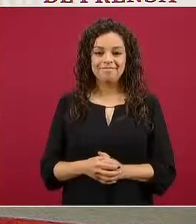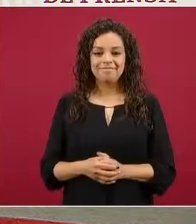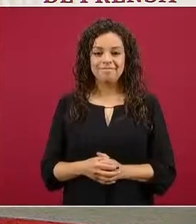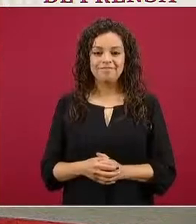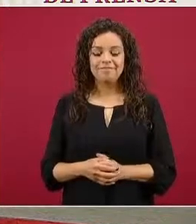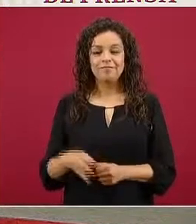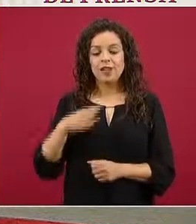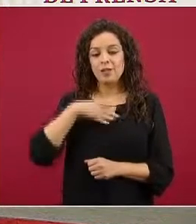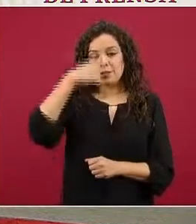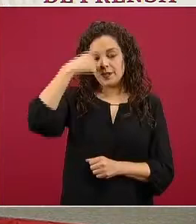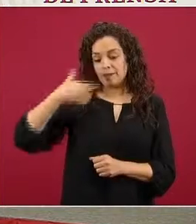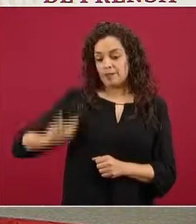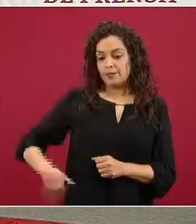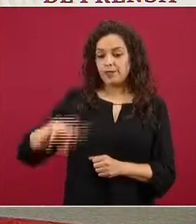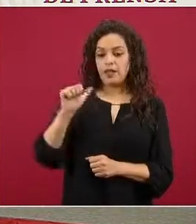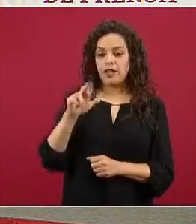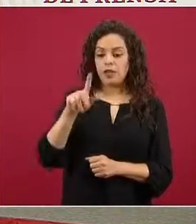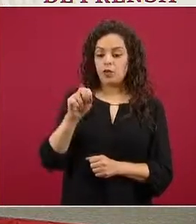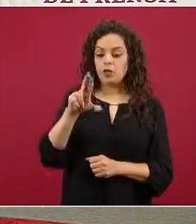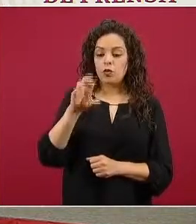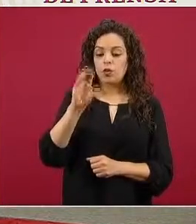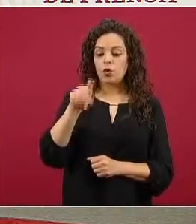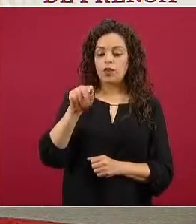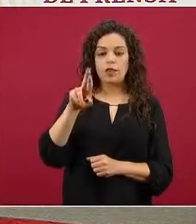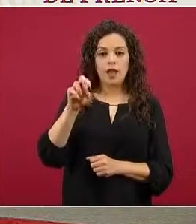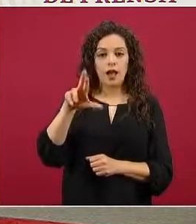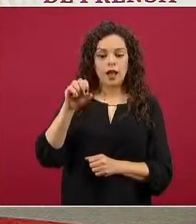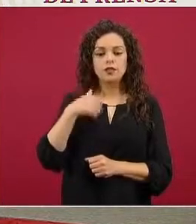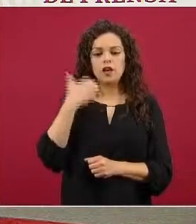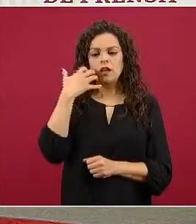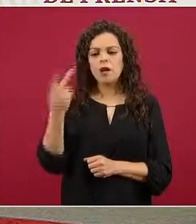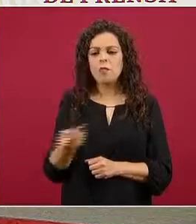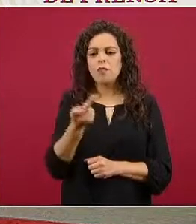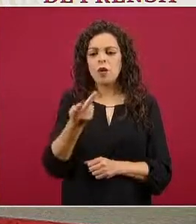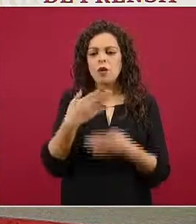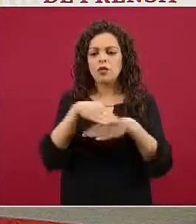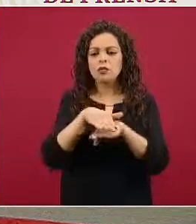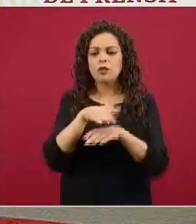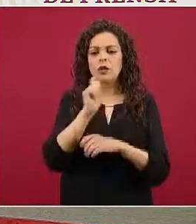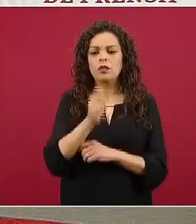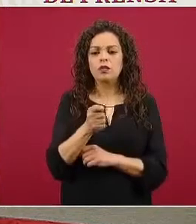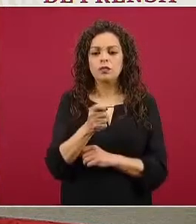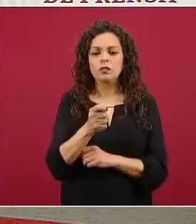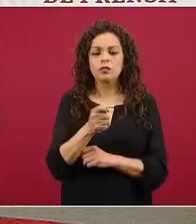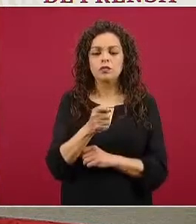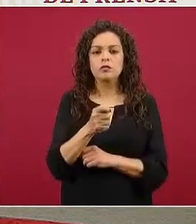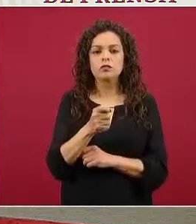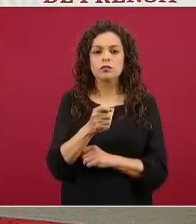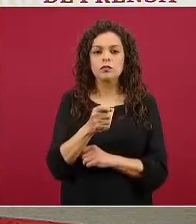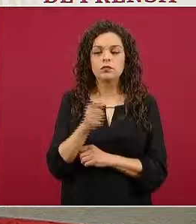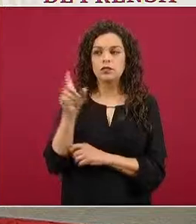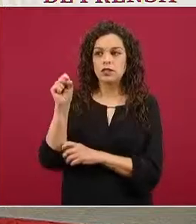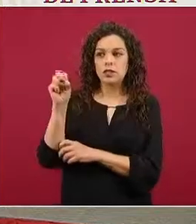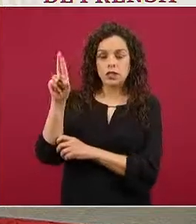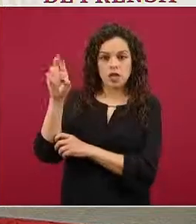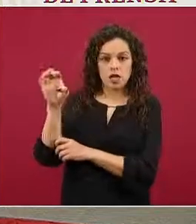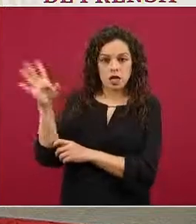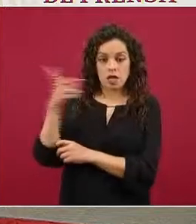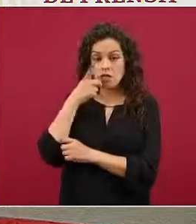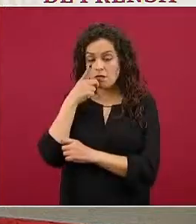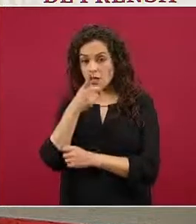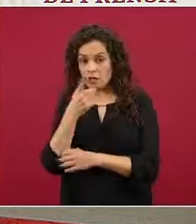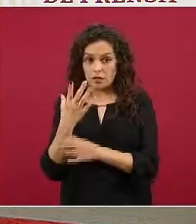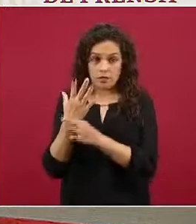Hola, buenas noches. Arturo Contreras, de Pie de Página. Una pregunta sobre la invitación que hace el canciller, el secretario de Relaciones Exteriores, Marcelo